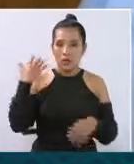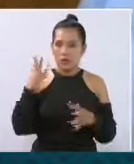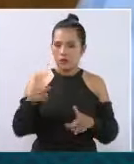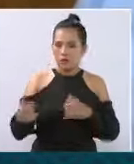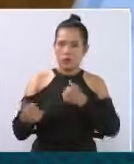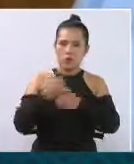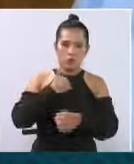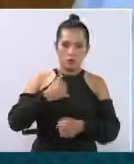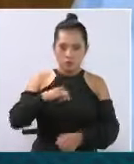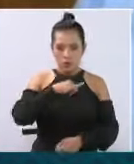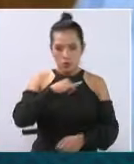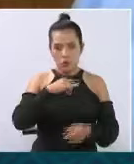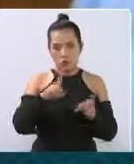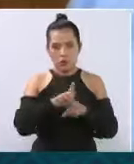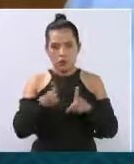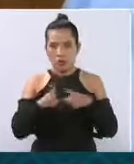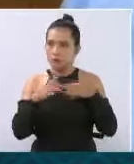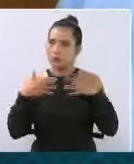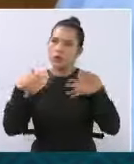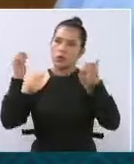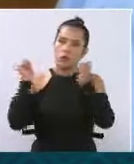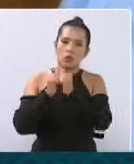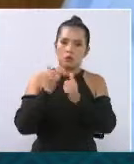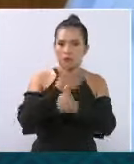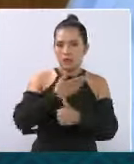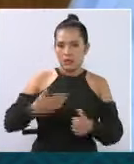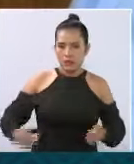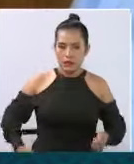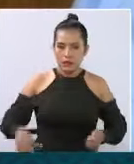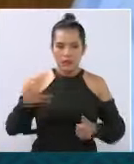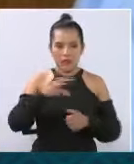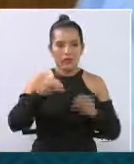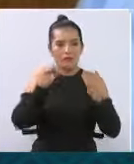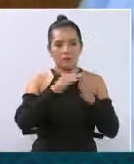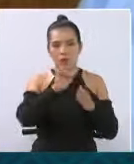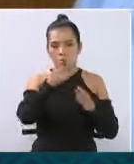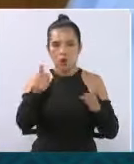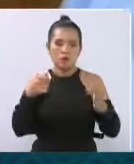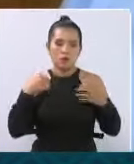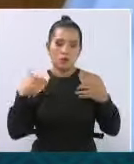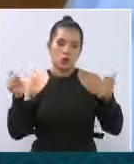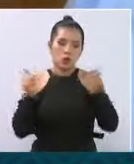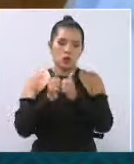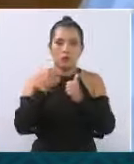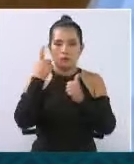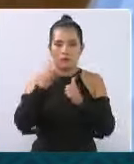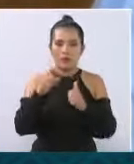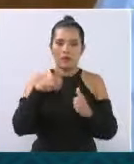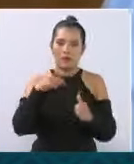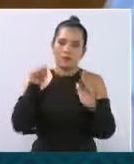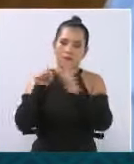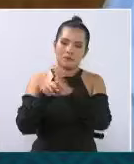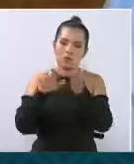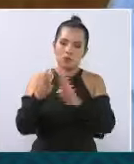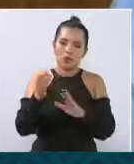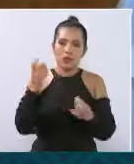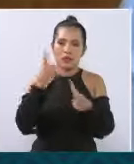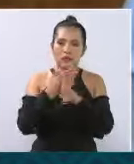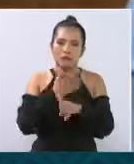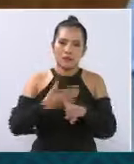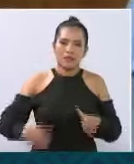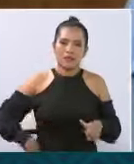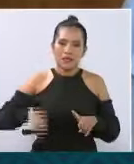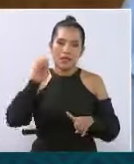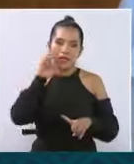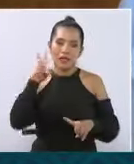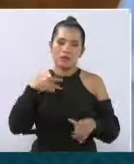de que yo también con el presidente y con otras personas que estamos organizando cómo acabar con la vida del expresidente Evo Morales. Nada